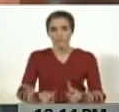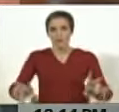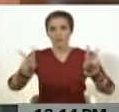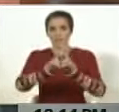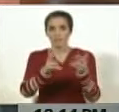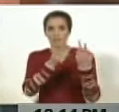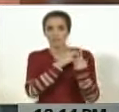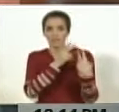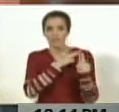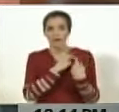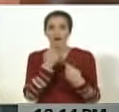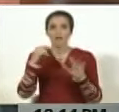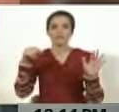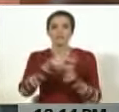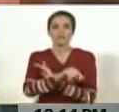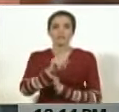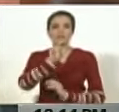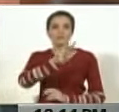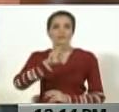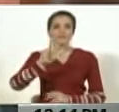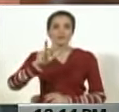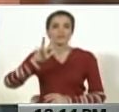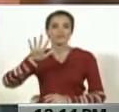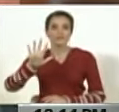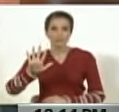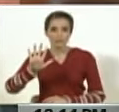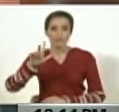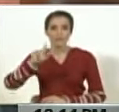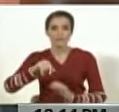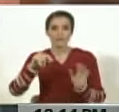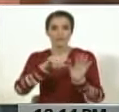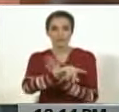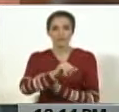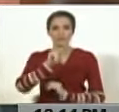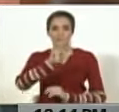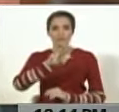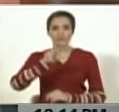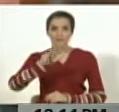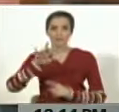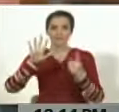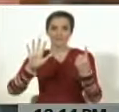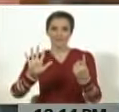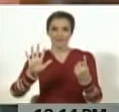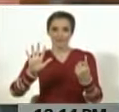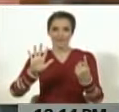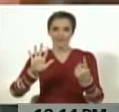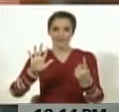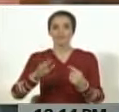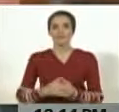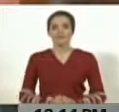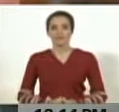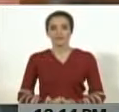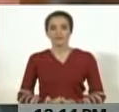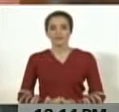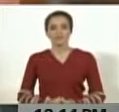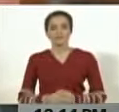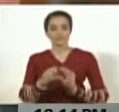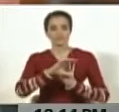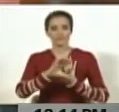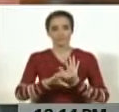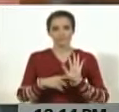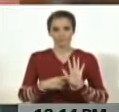establece el artículo 335 y 336 de la